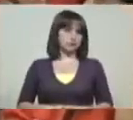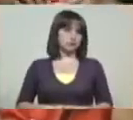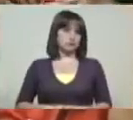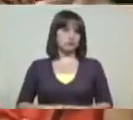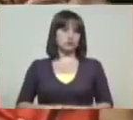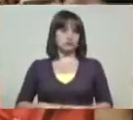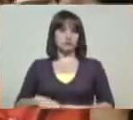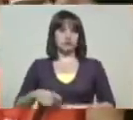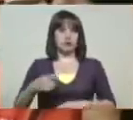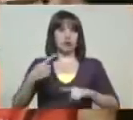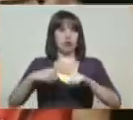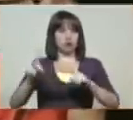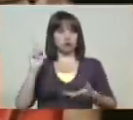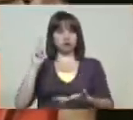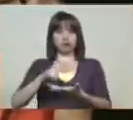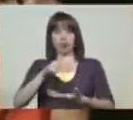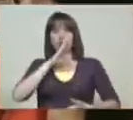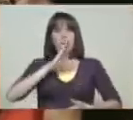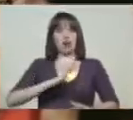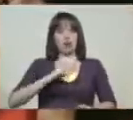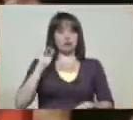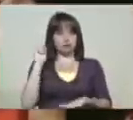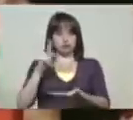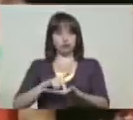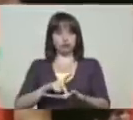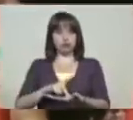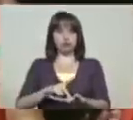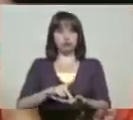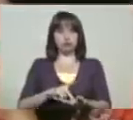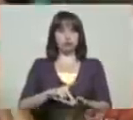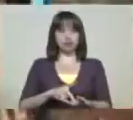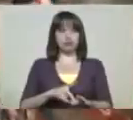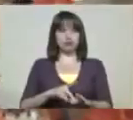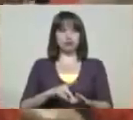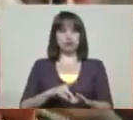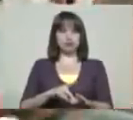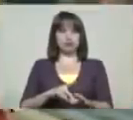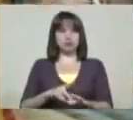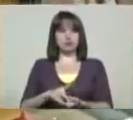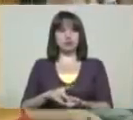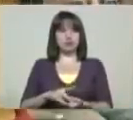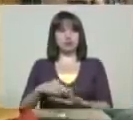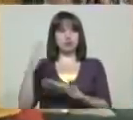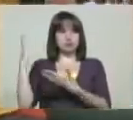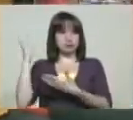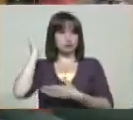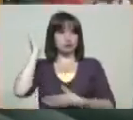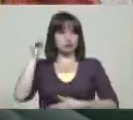Argenis, apenas llegues a Barinas, camarada. Margot,